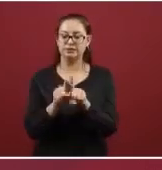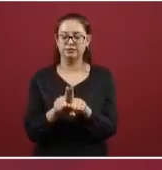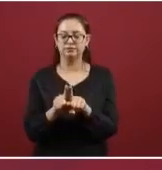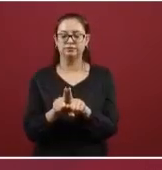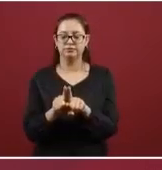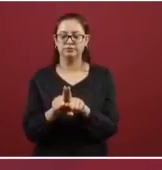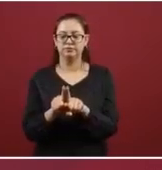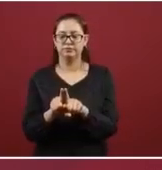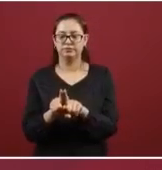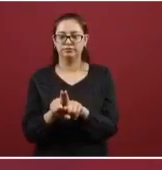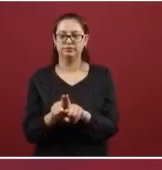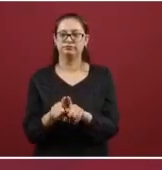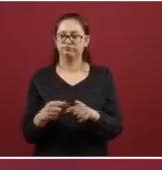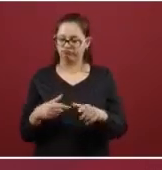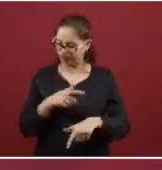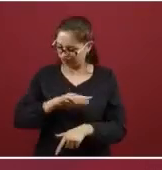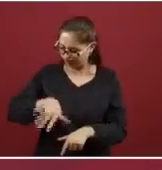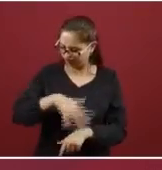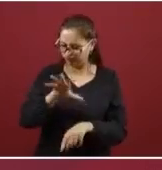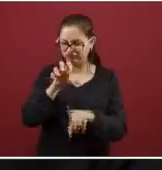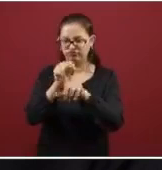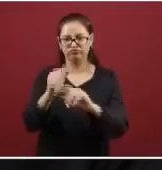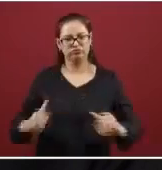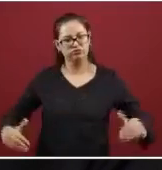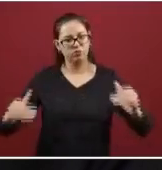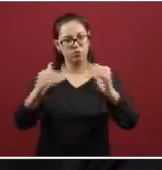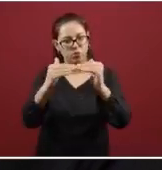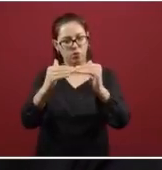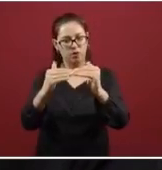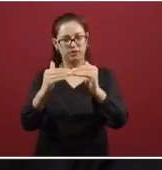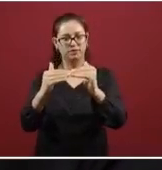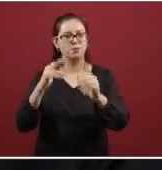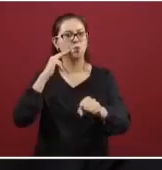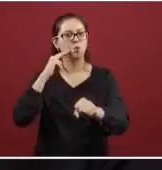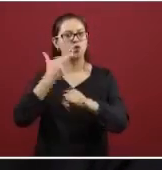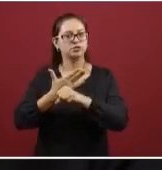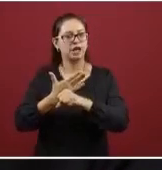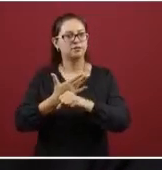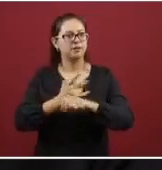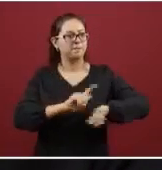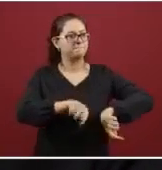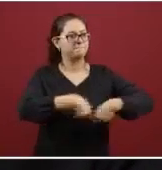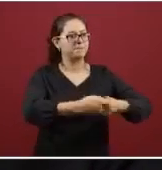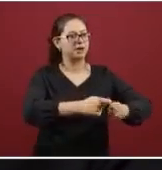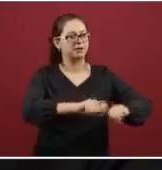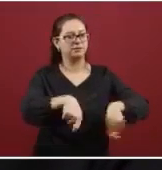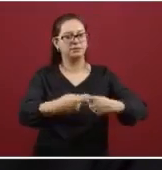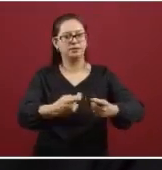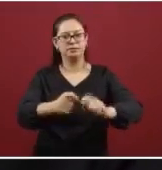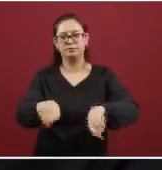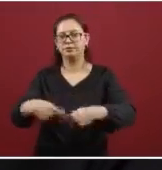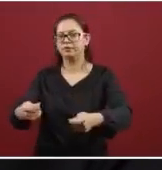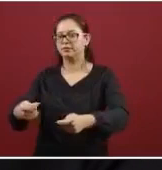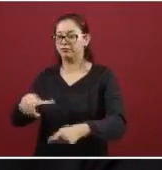hay esta igualdad en los cargos que se tienen en